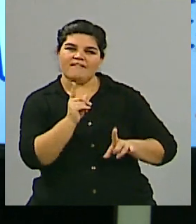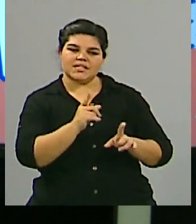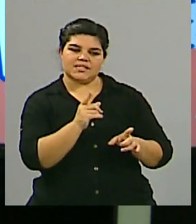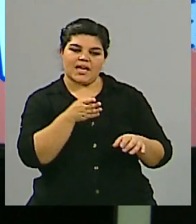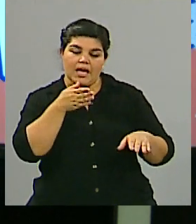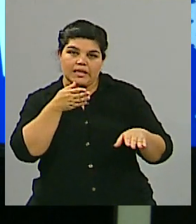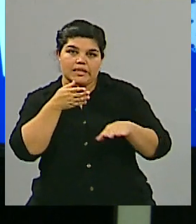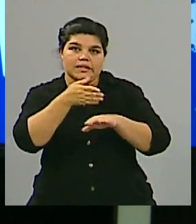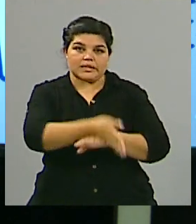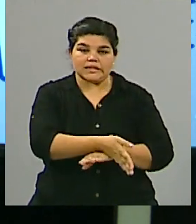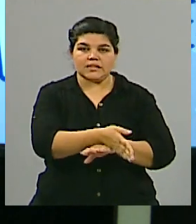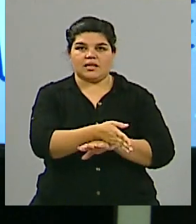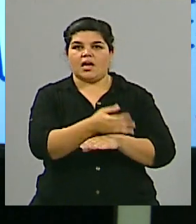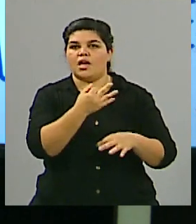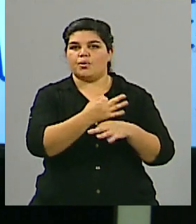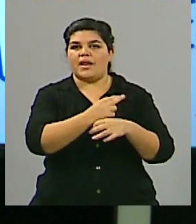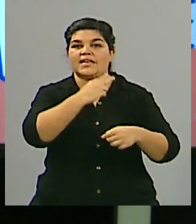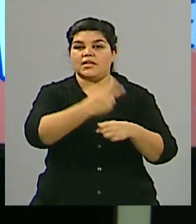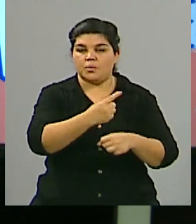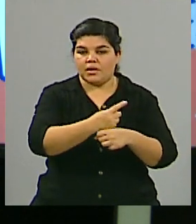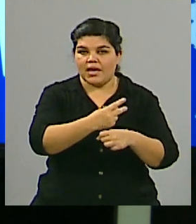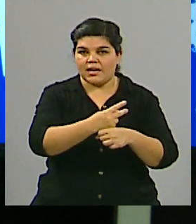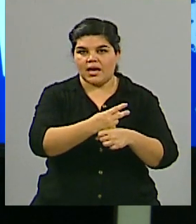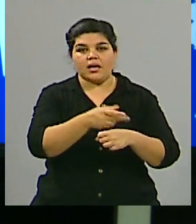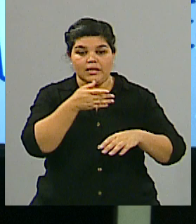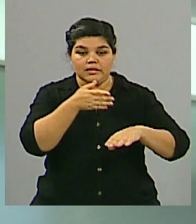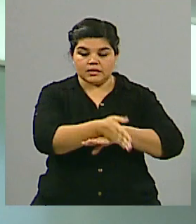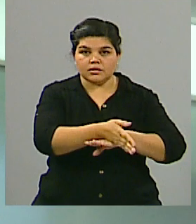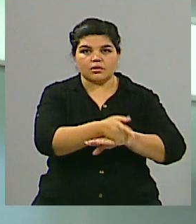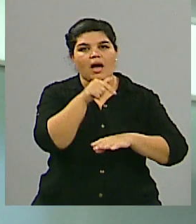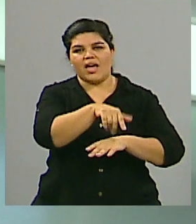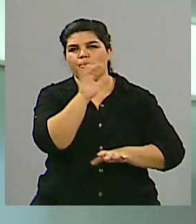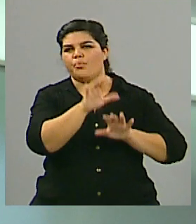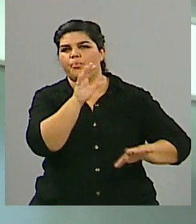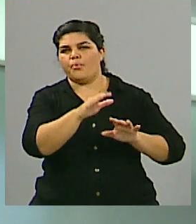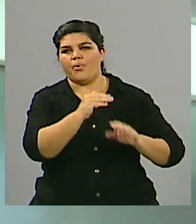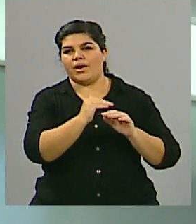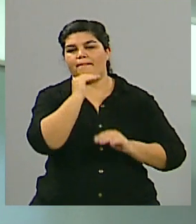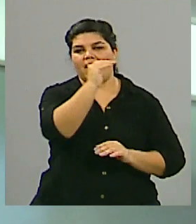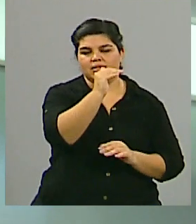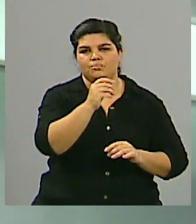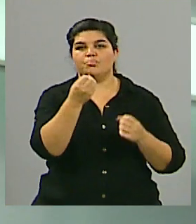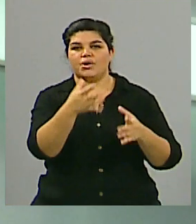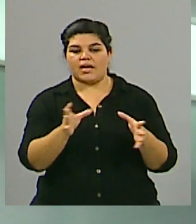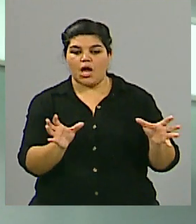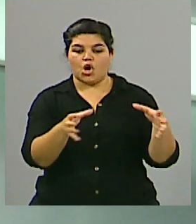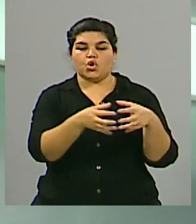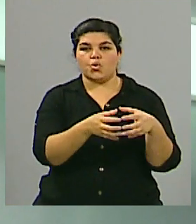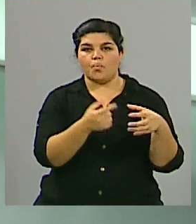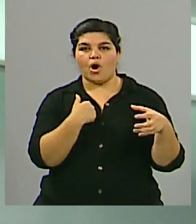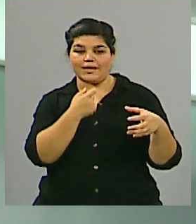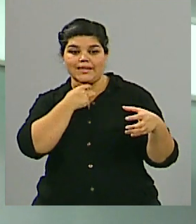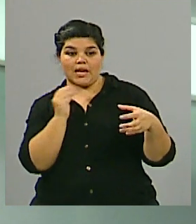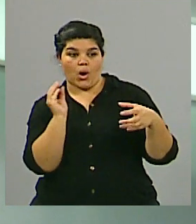tramo de inicio de escolaridad, por ejemplo, ingreso a secundaria, donde, bueno, está la conformación de los grupos, está el que quiero pertenecer